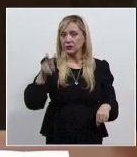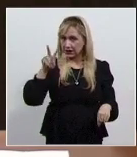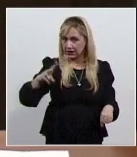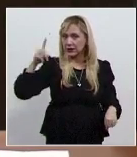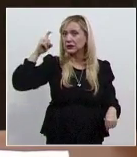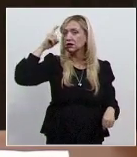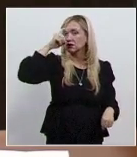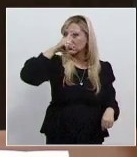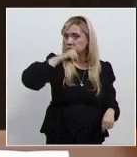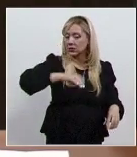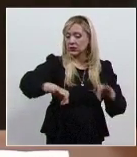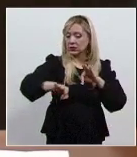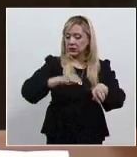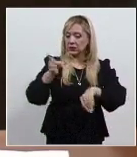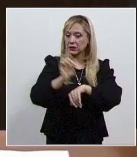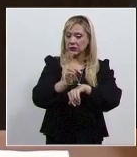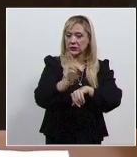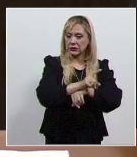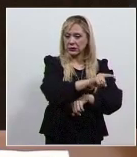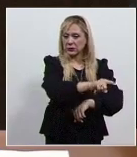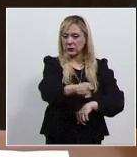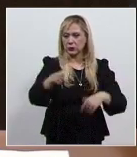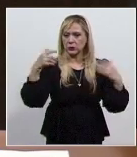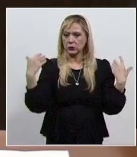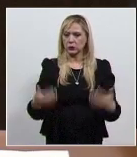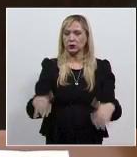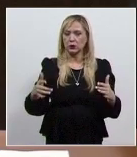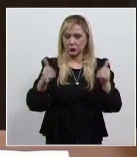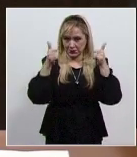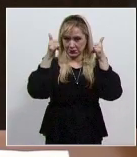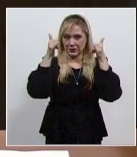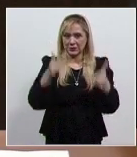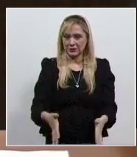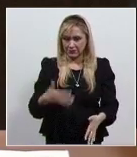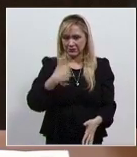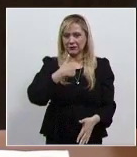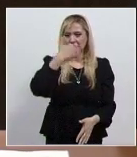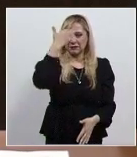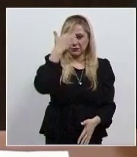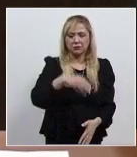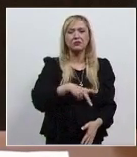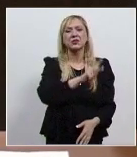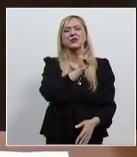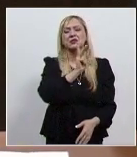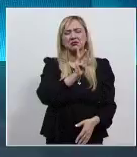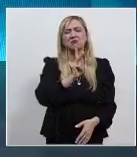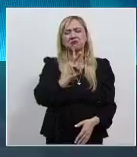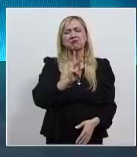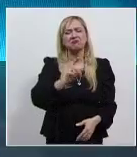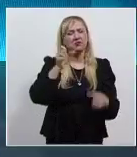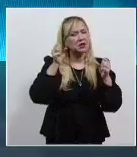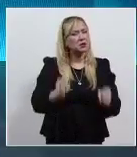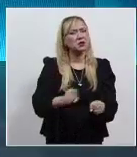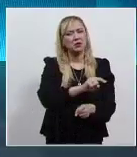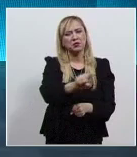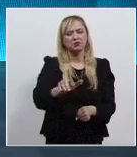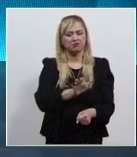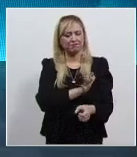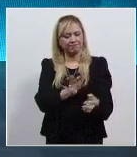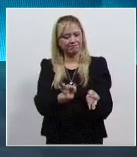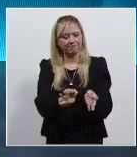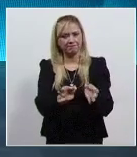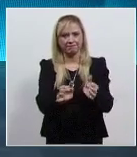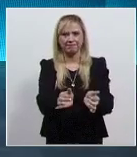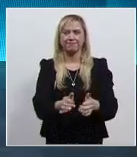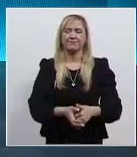que desempeñan a diario, labor que seguro estoy seguirá siendo de excelencia. El ministro Jorge Mario